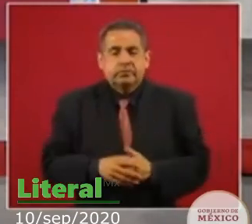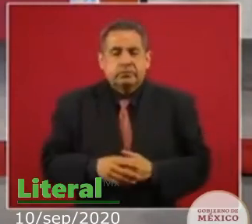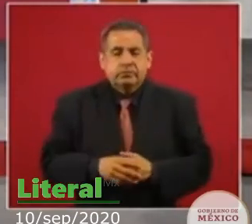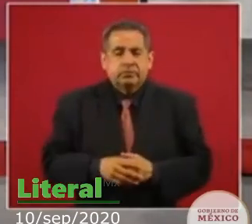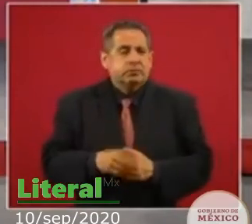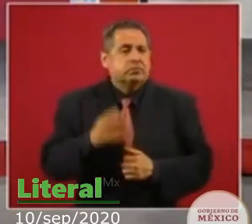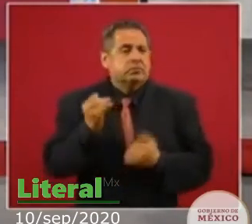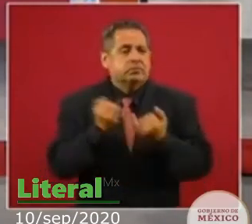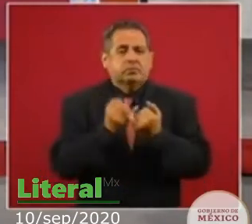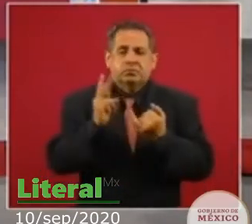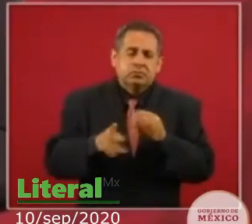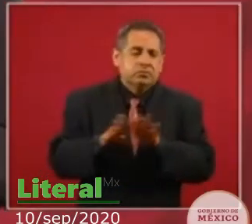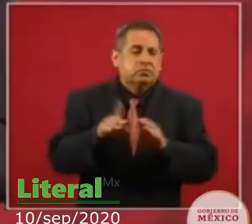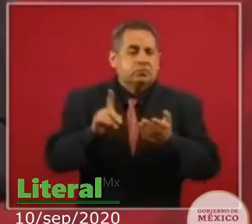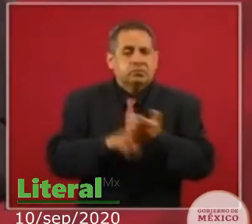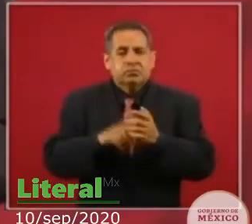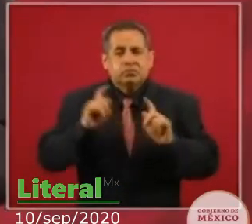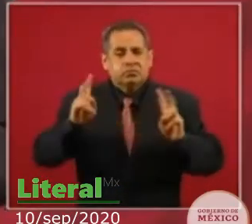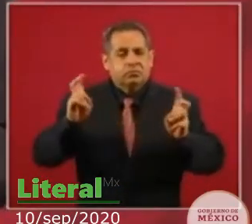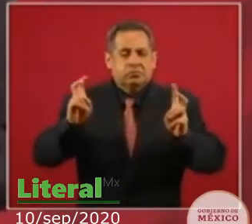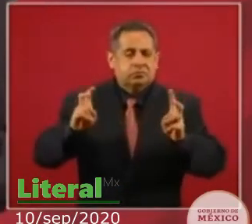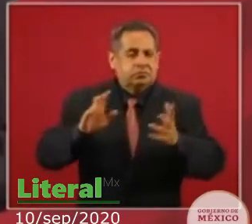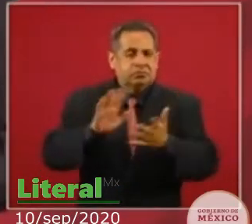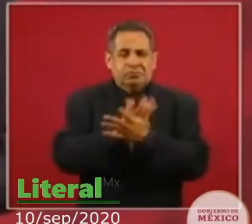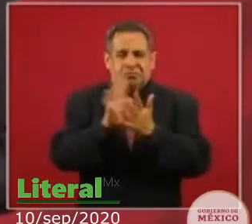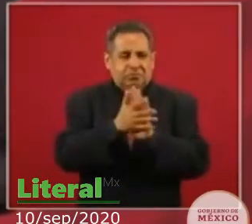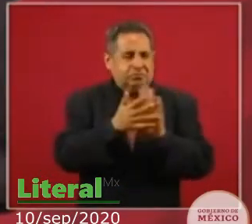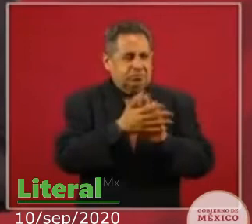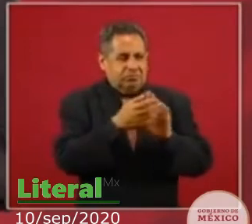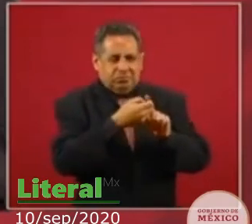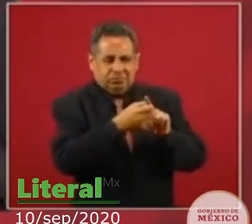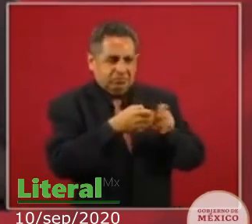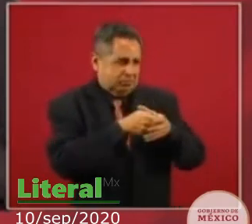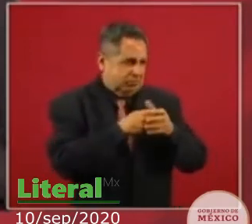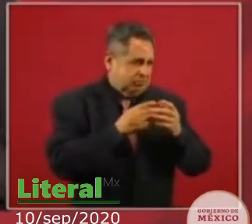como el funcionamiento de la llamada delincuencia organizada.